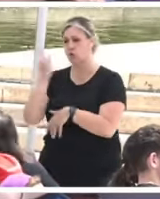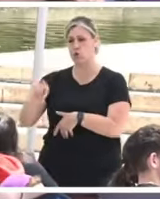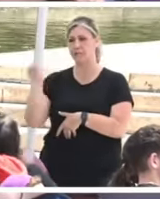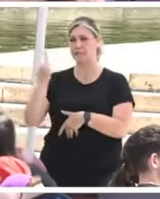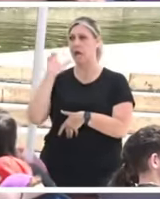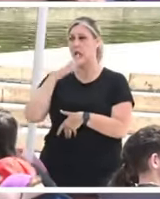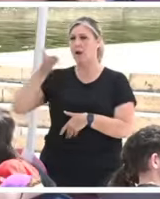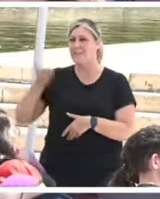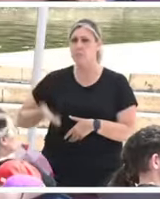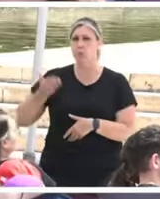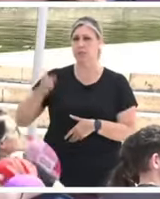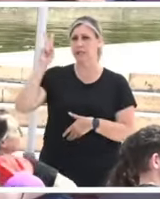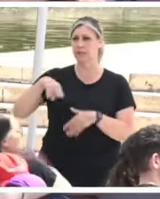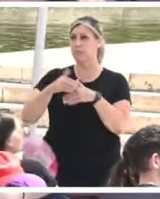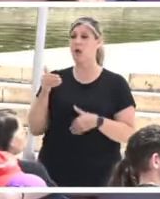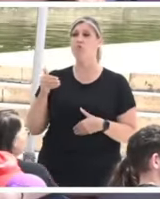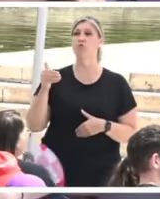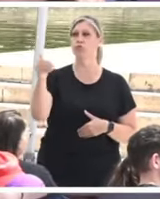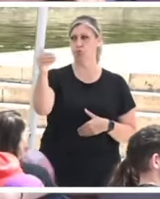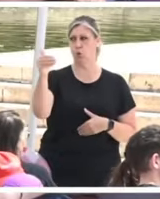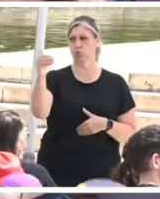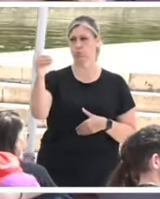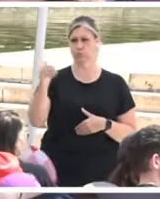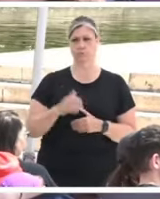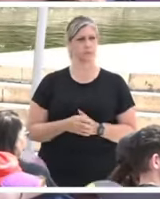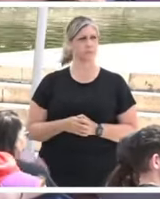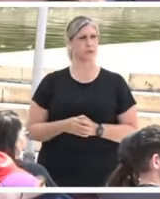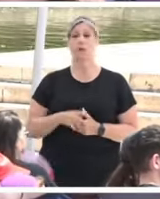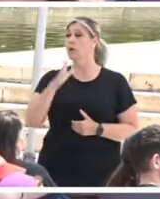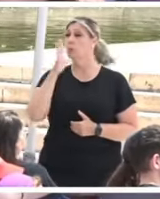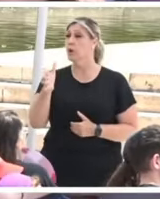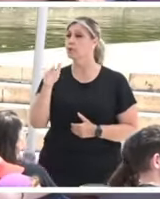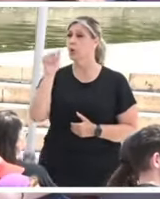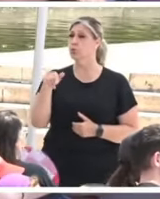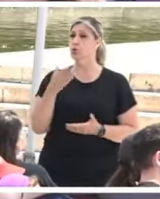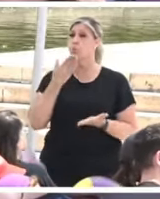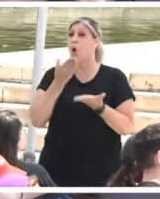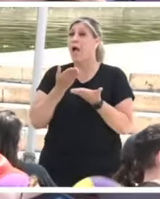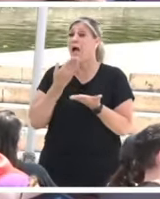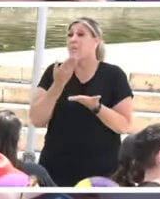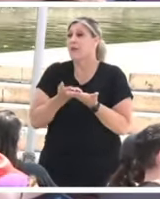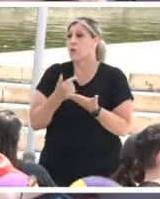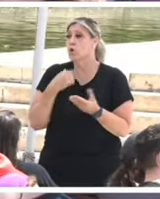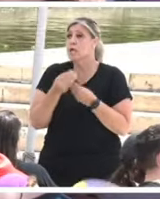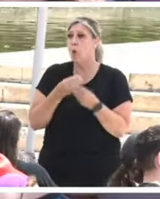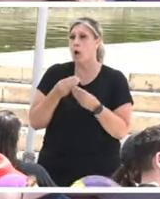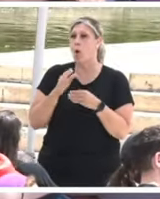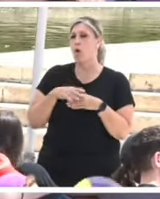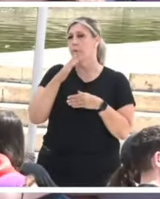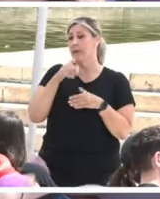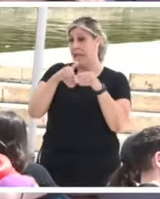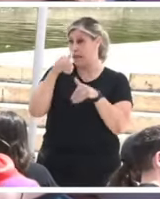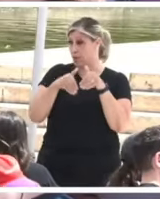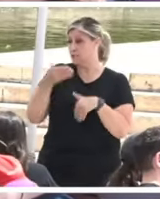Son relevantes para lo que nos va a ocurrir en el futuro. Y por eso, en esa apelación que hago a la relevancia de